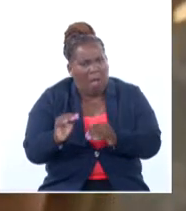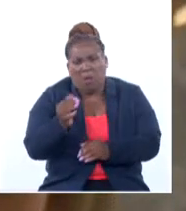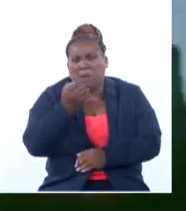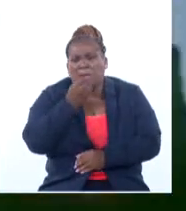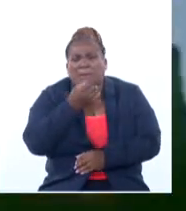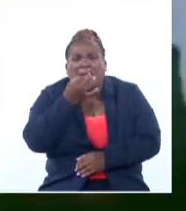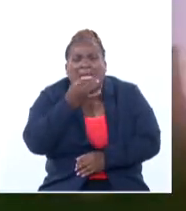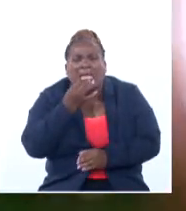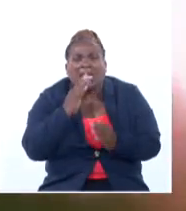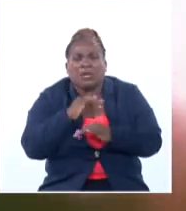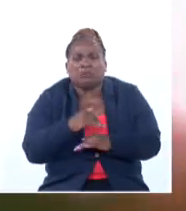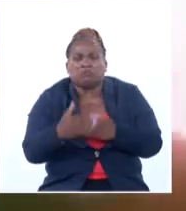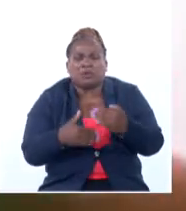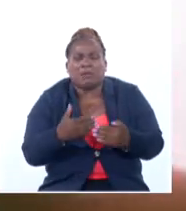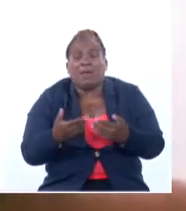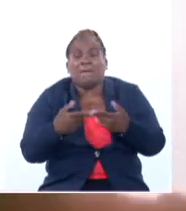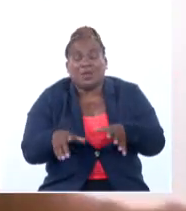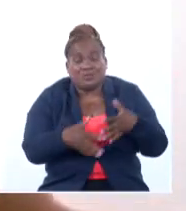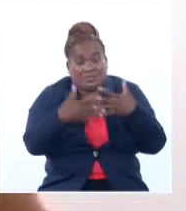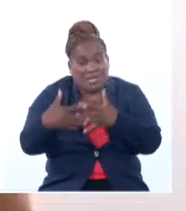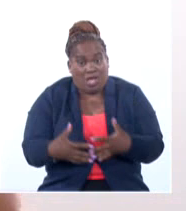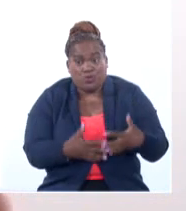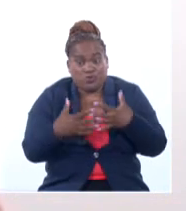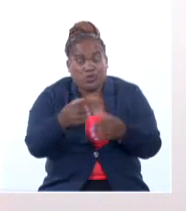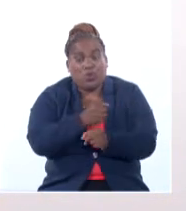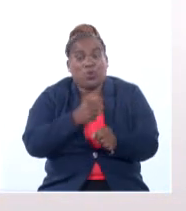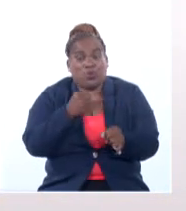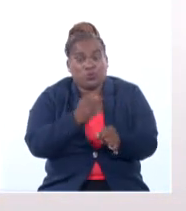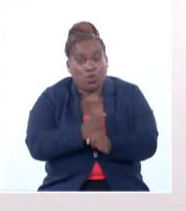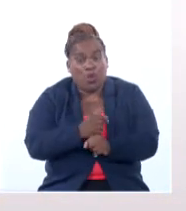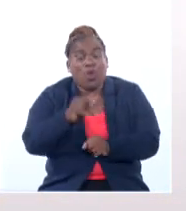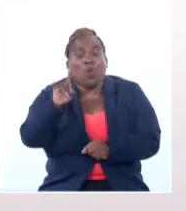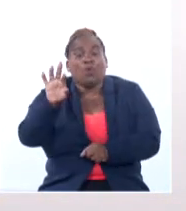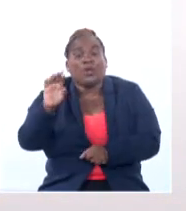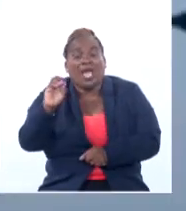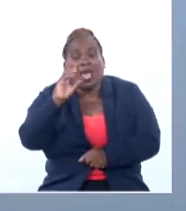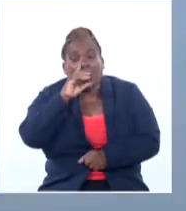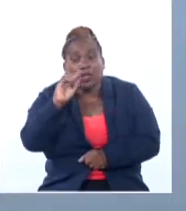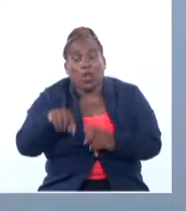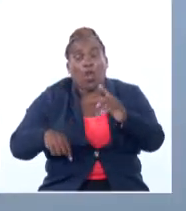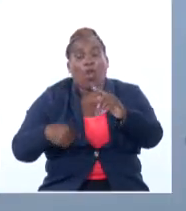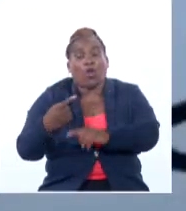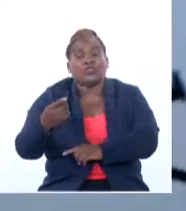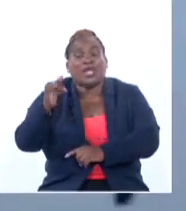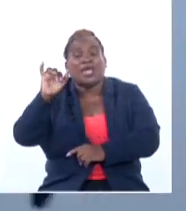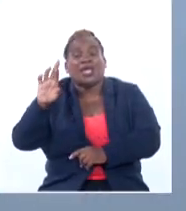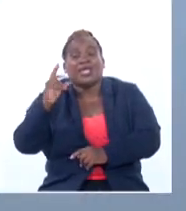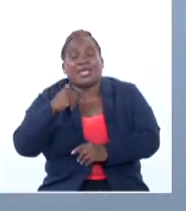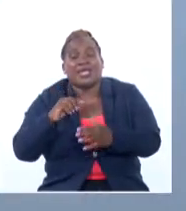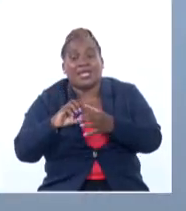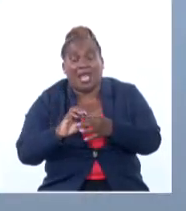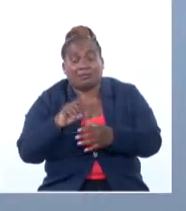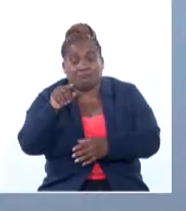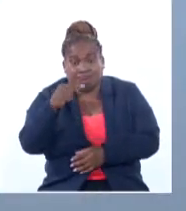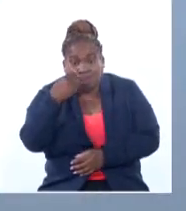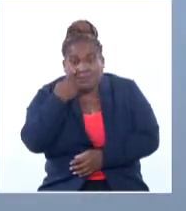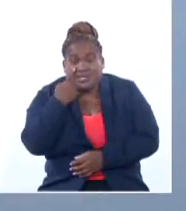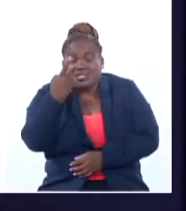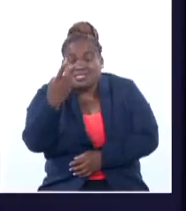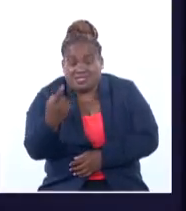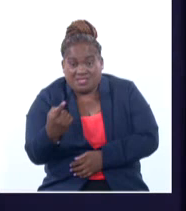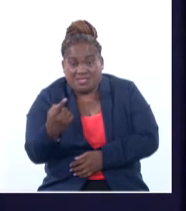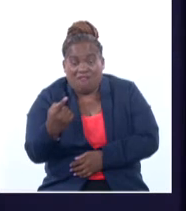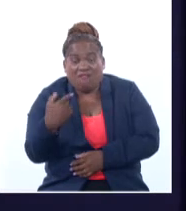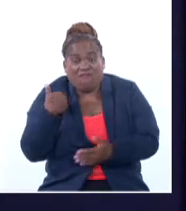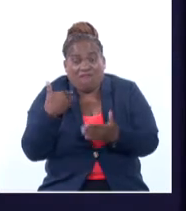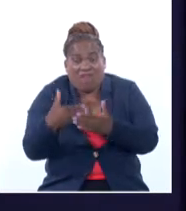los estadounidenses los primeros en usar estas municiones contra Irak en 1991 y sus secuelas se observan hasta el día